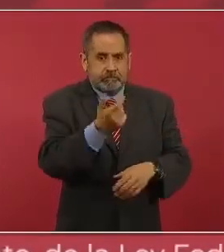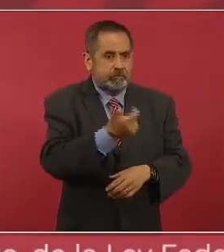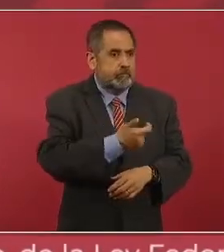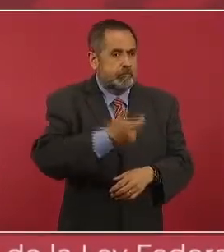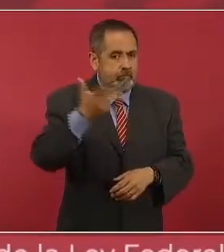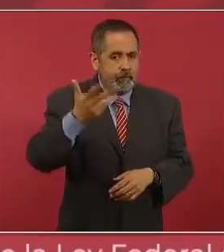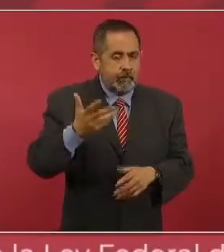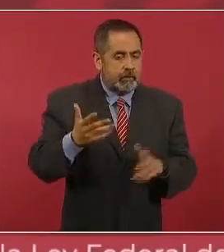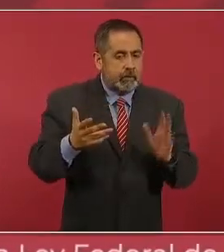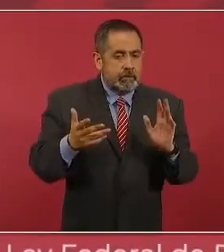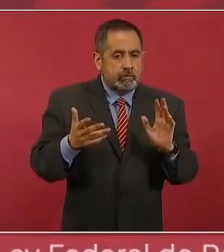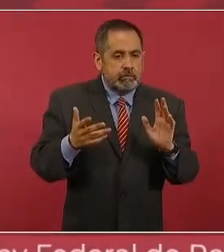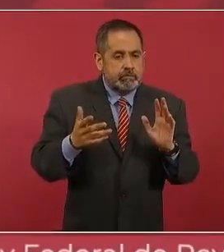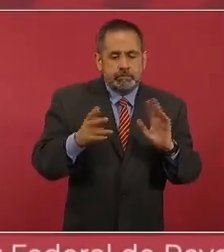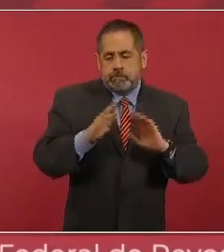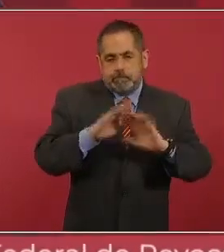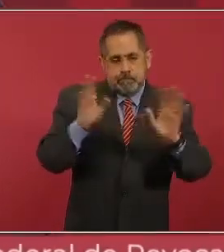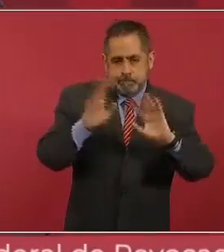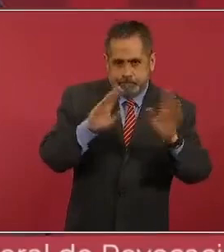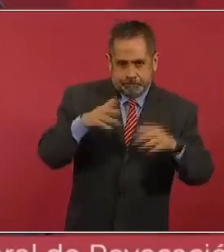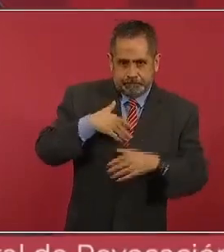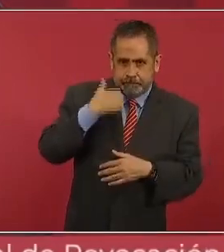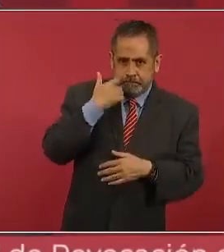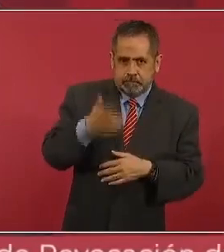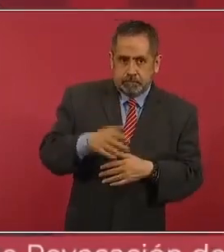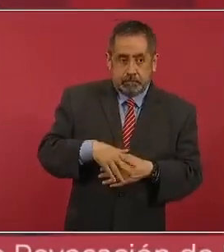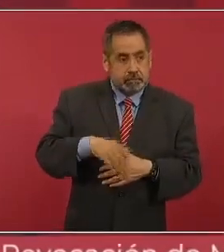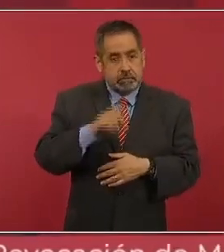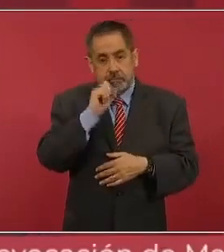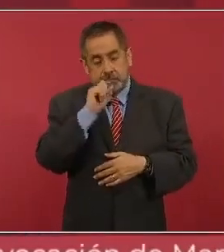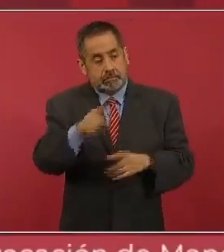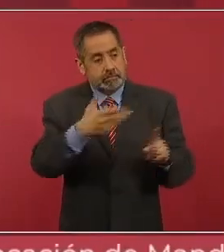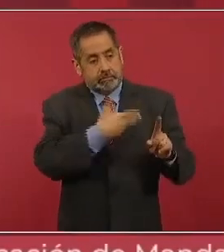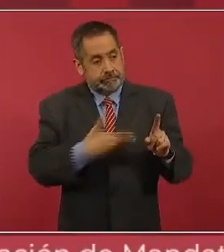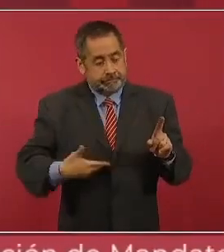precios muy elevados. El mismo presidente